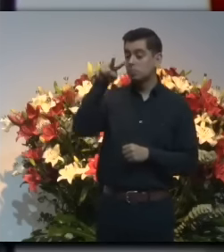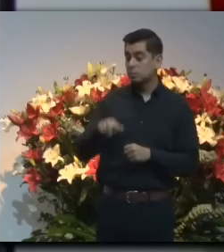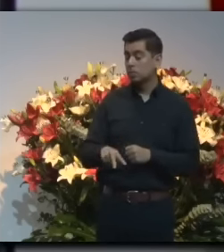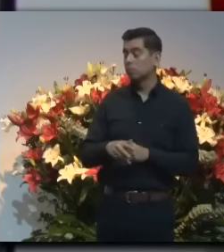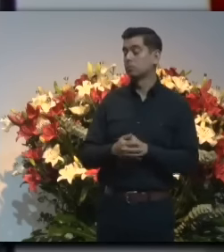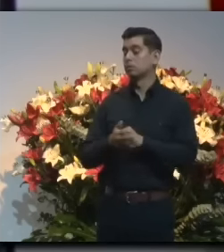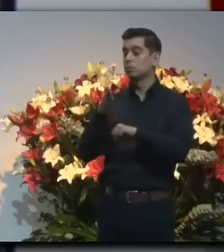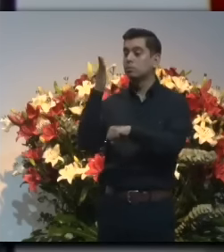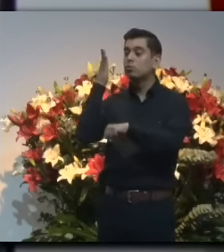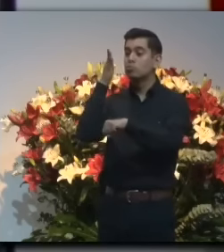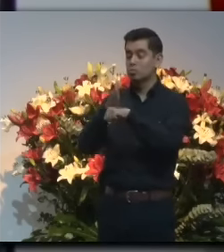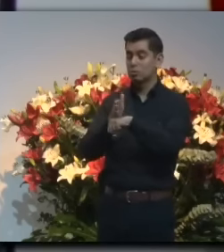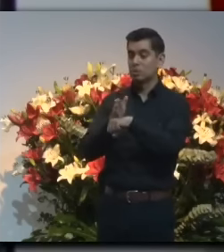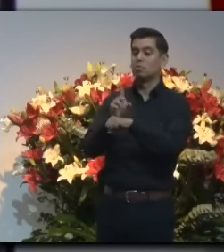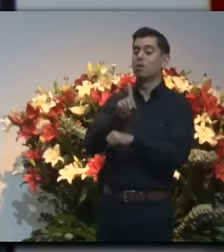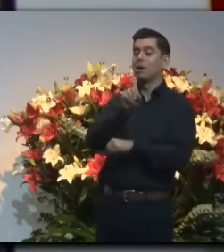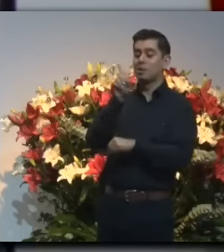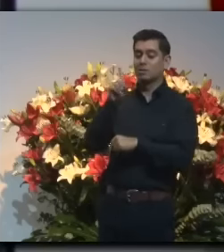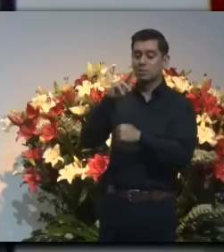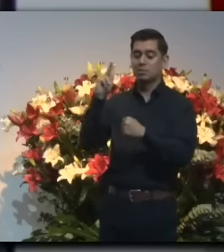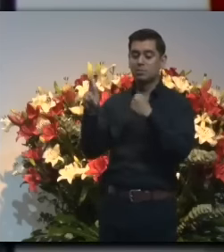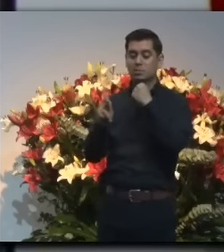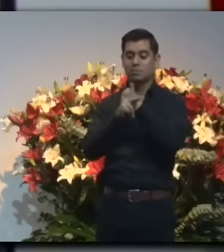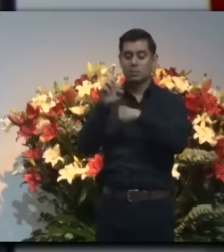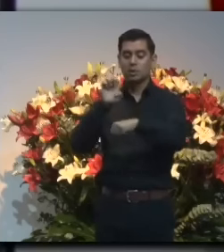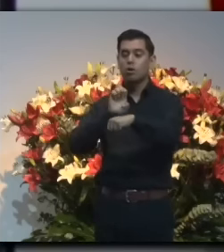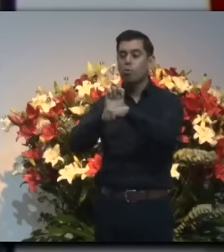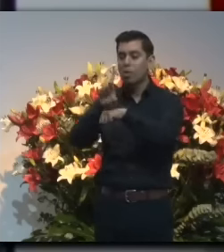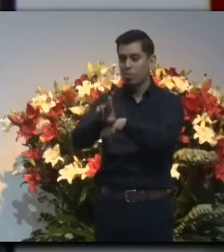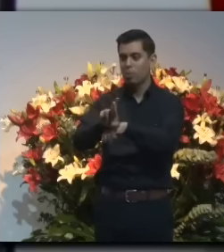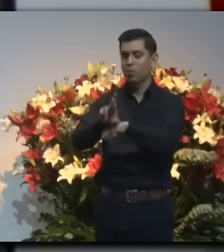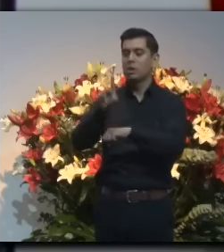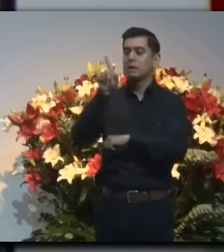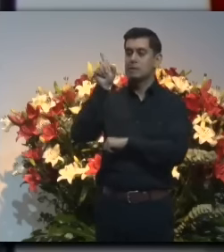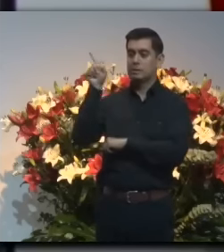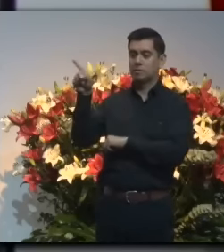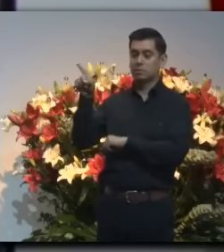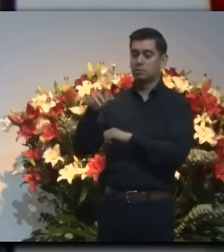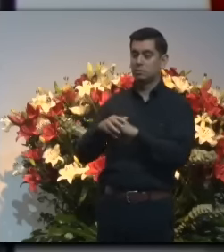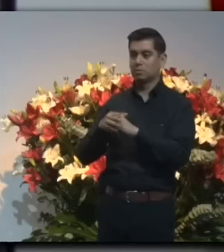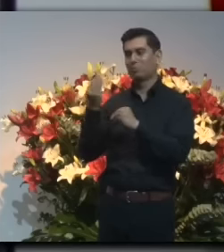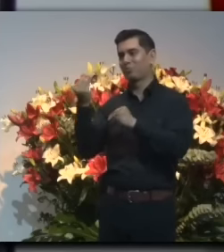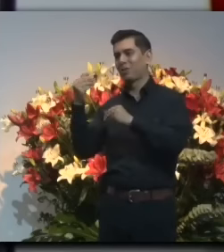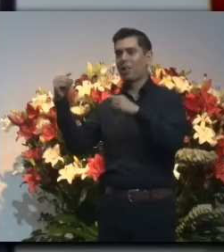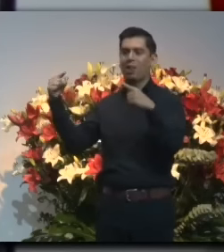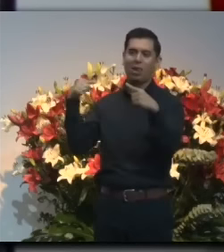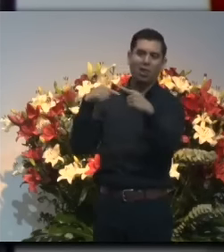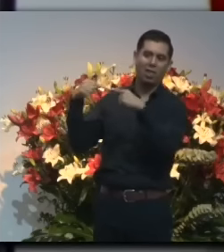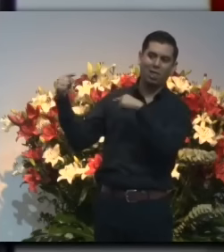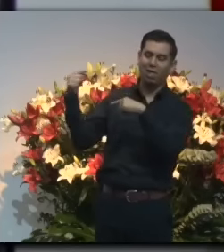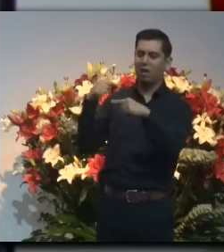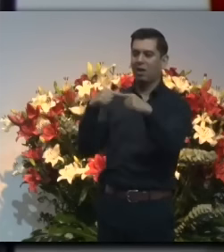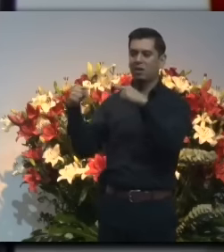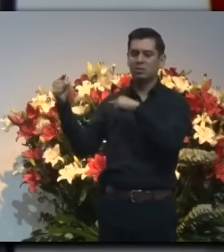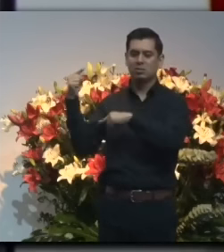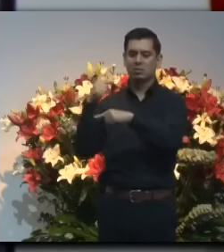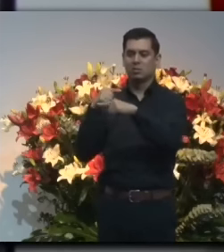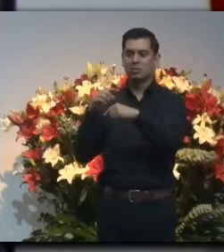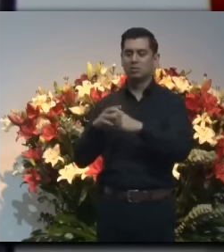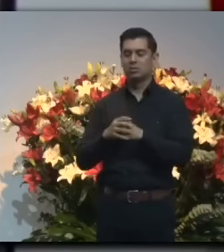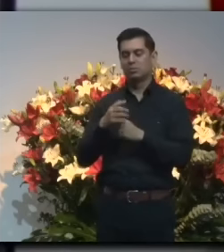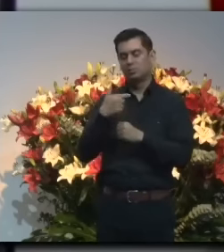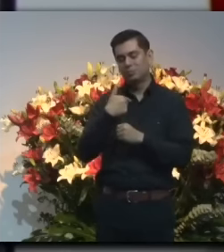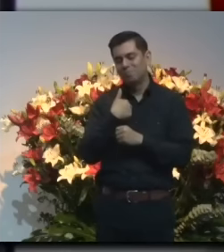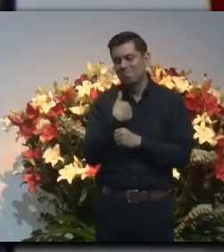pasó en Ecuador, más allá de los dimes y diretes que haya habido previamente. A lo mejor no